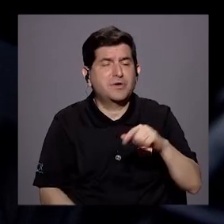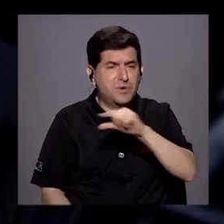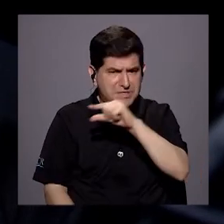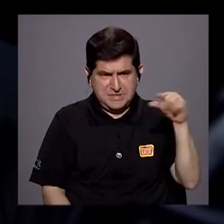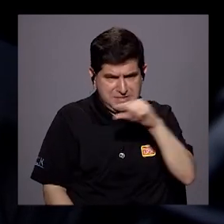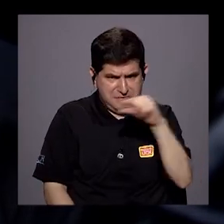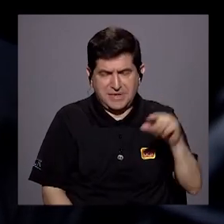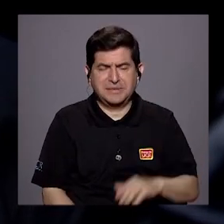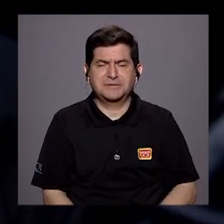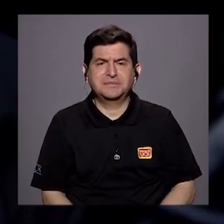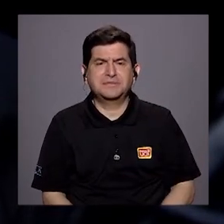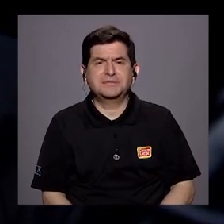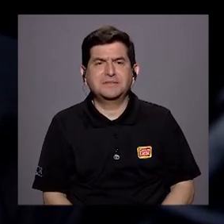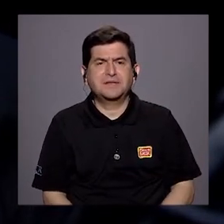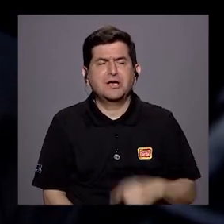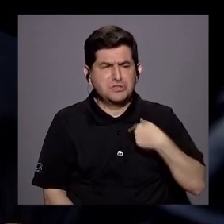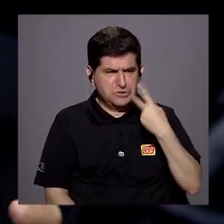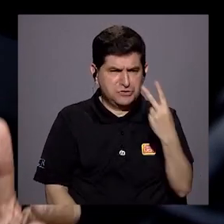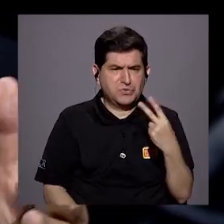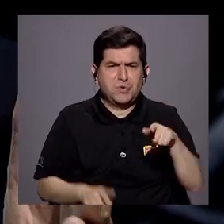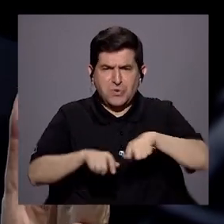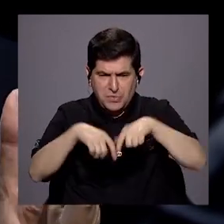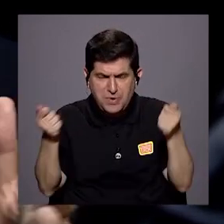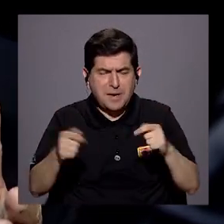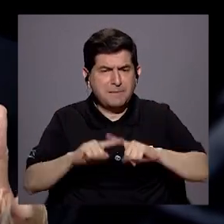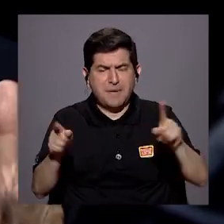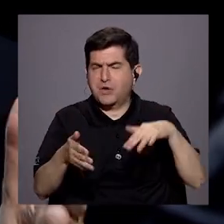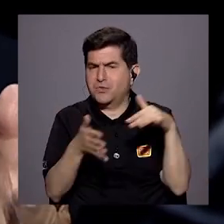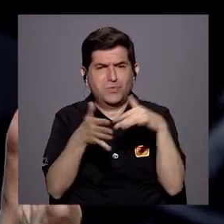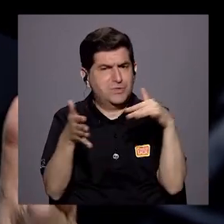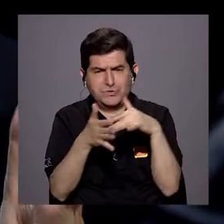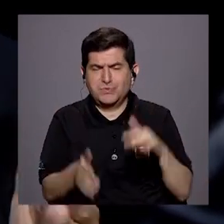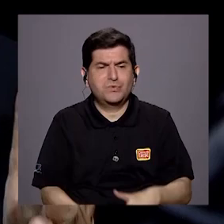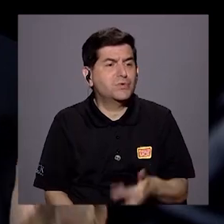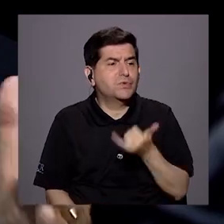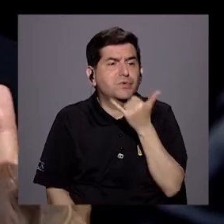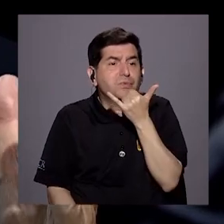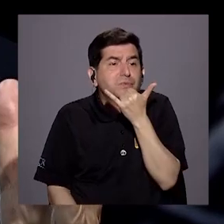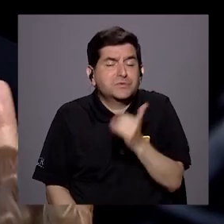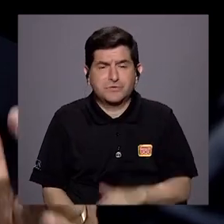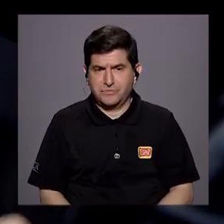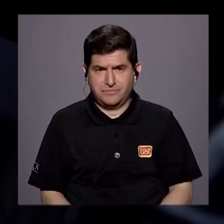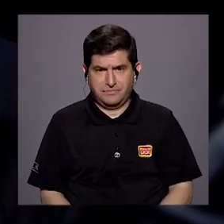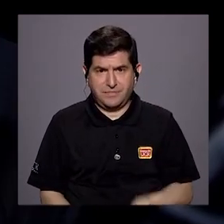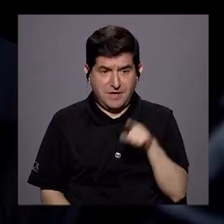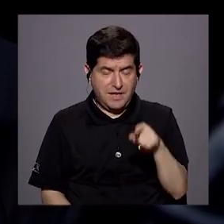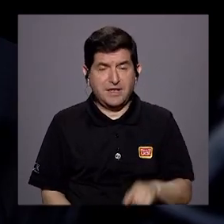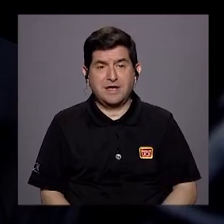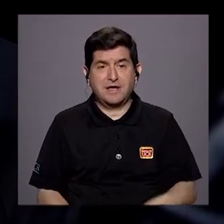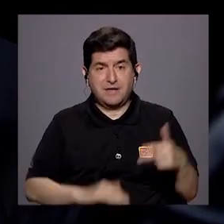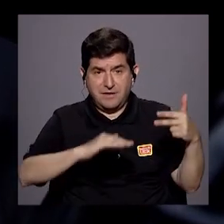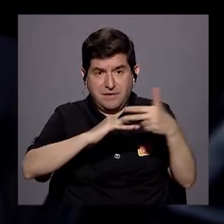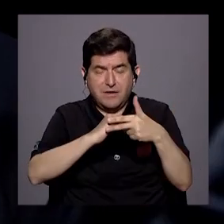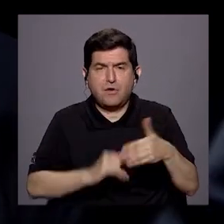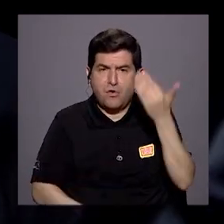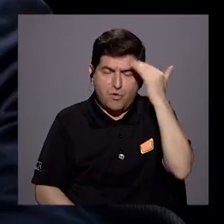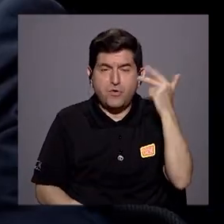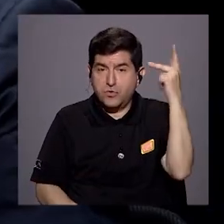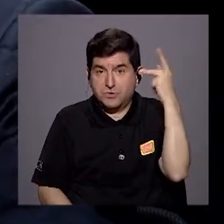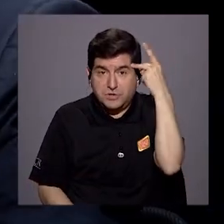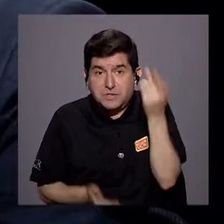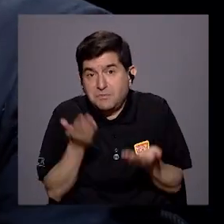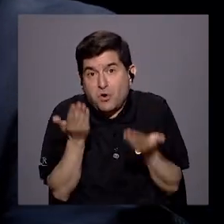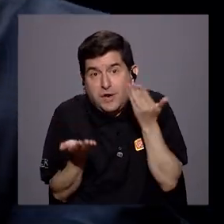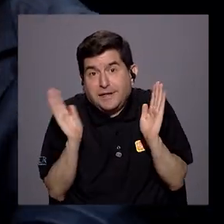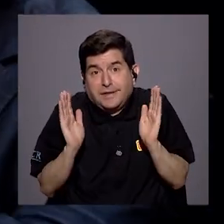par de semanas pero pero no lo estudiamos no sé qué fue lo que pasó porque el que pasó en esa terminal o no sé si es algo político